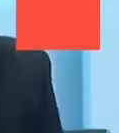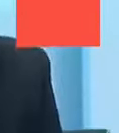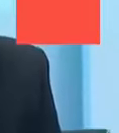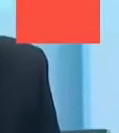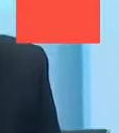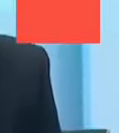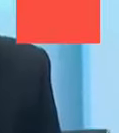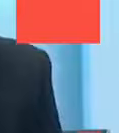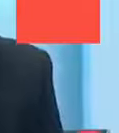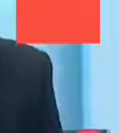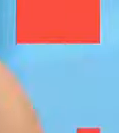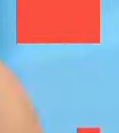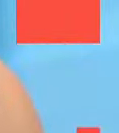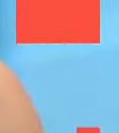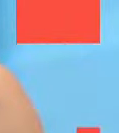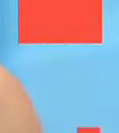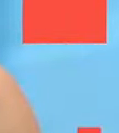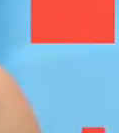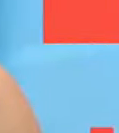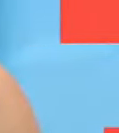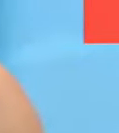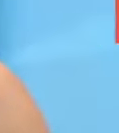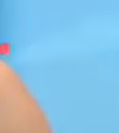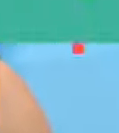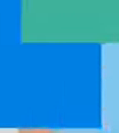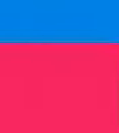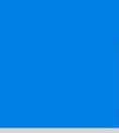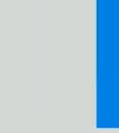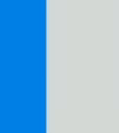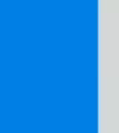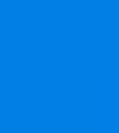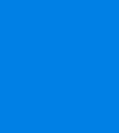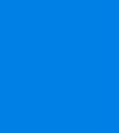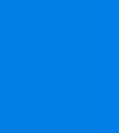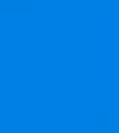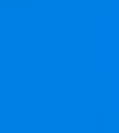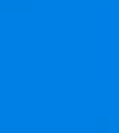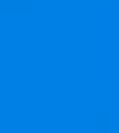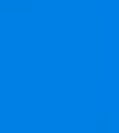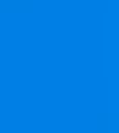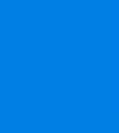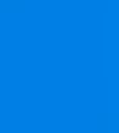A continuación, hablemos del COVID-19.